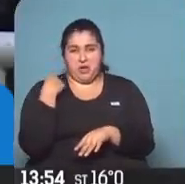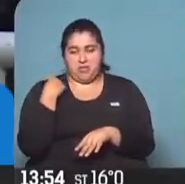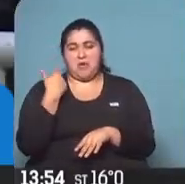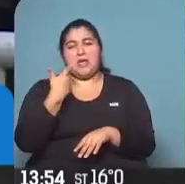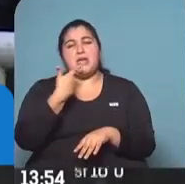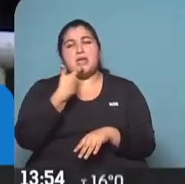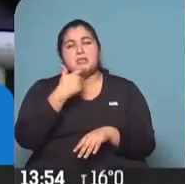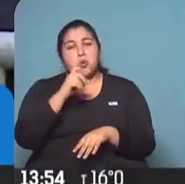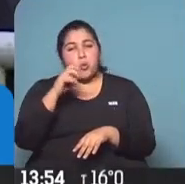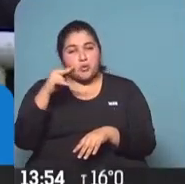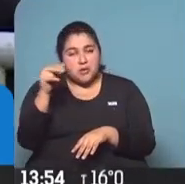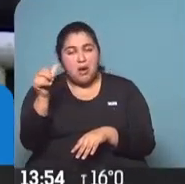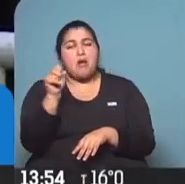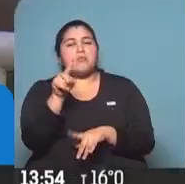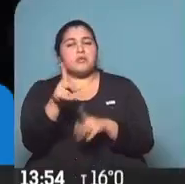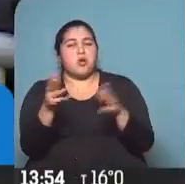acompaña